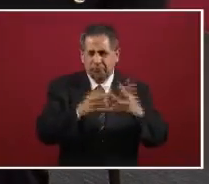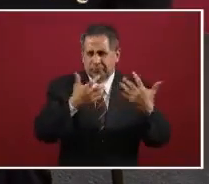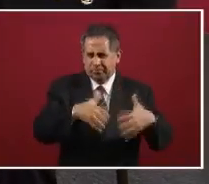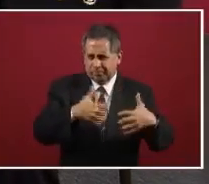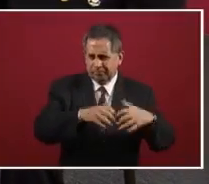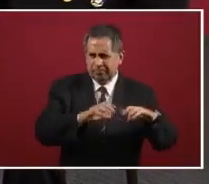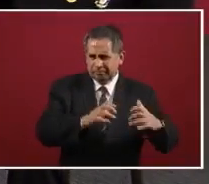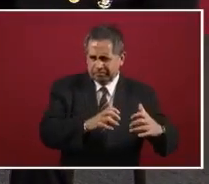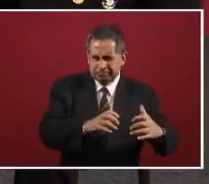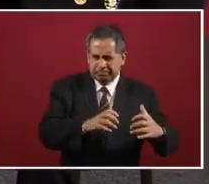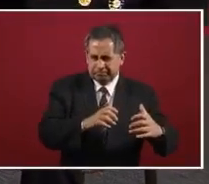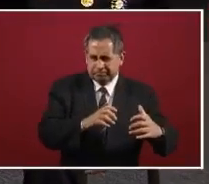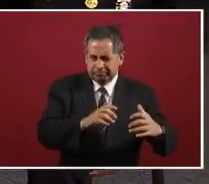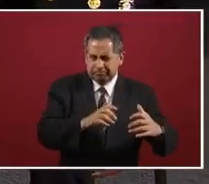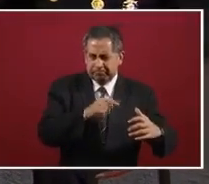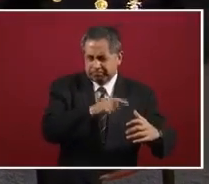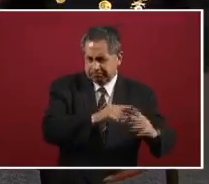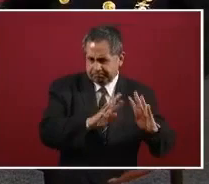y